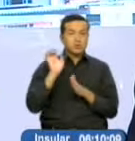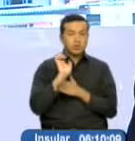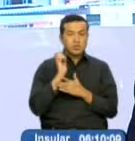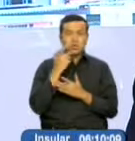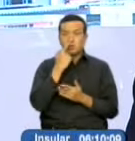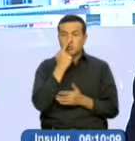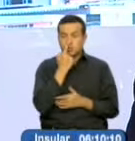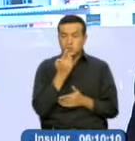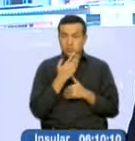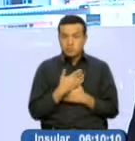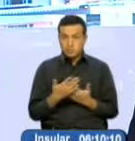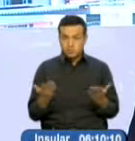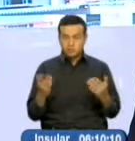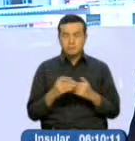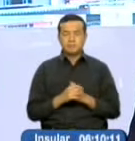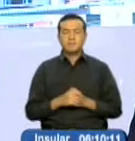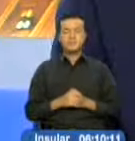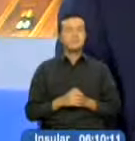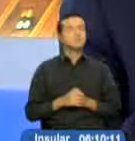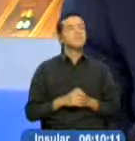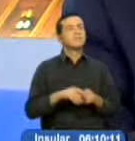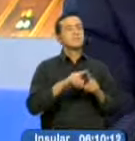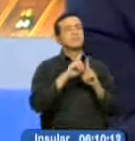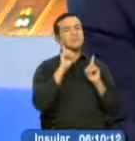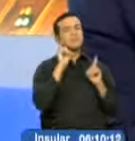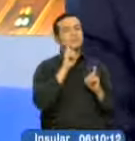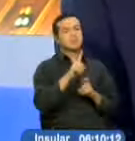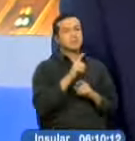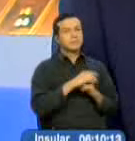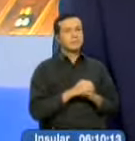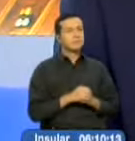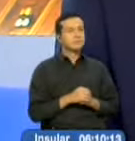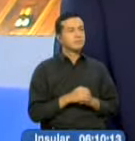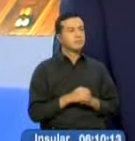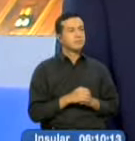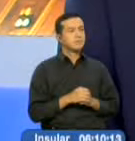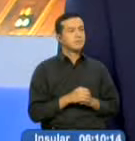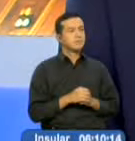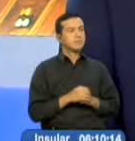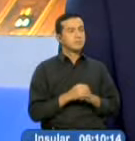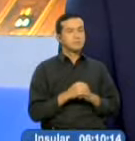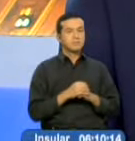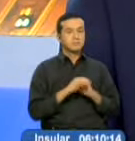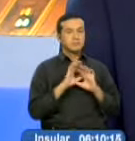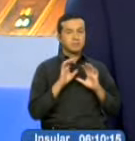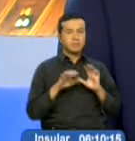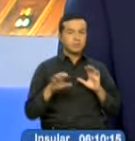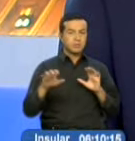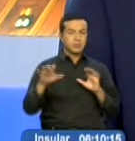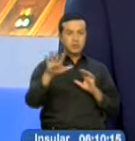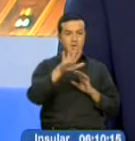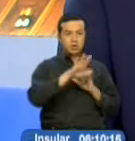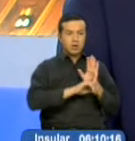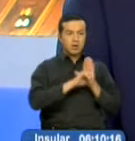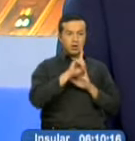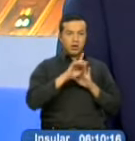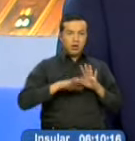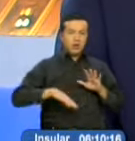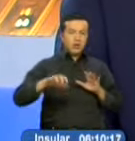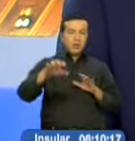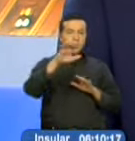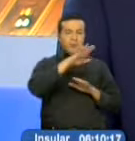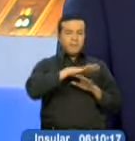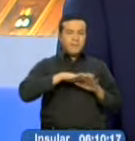nos interesa. Ahora, retomando lo último, las sedes, las zonas especiales de desarrollo,